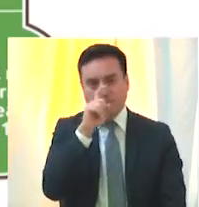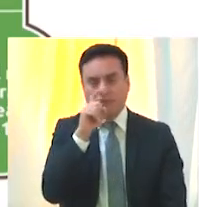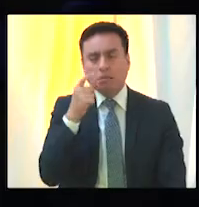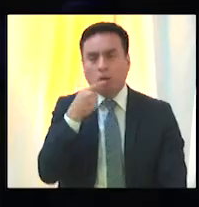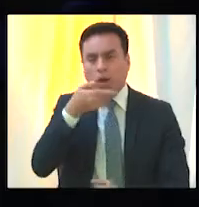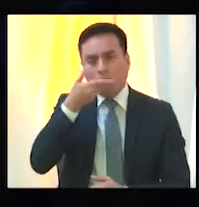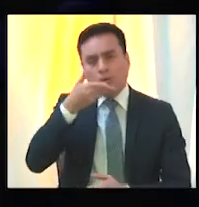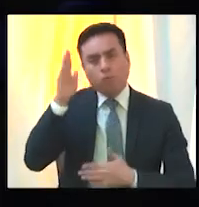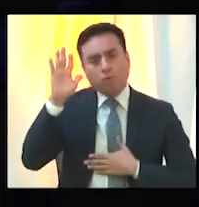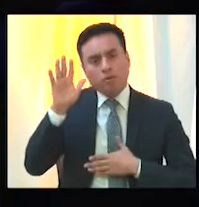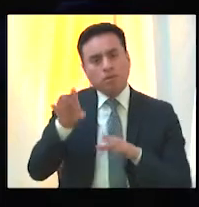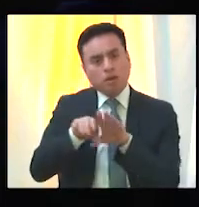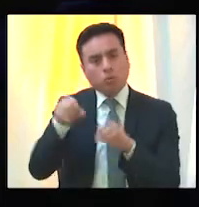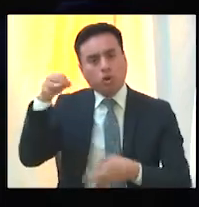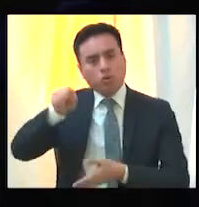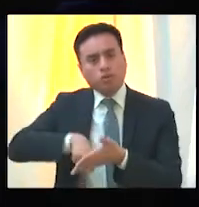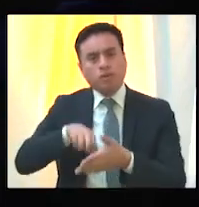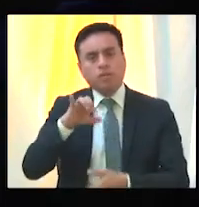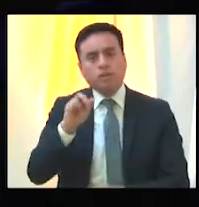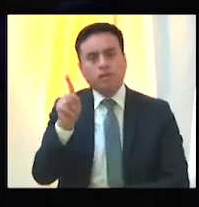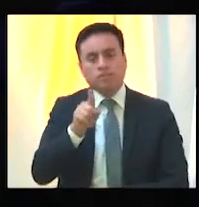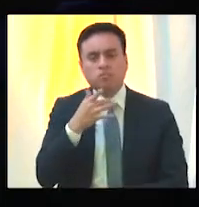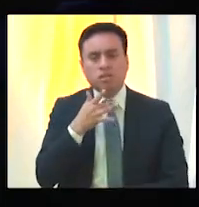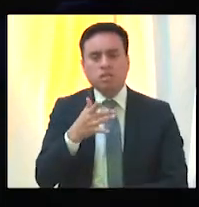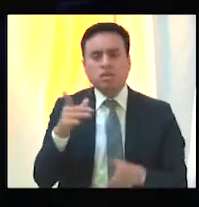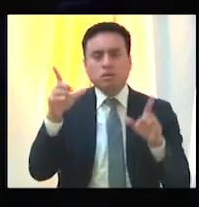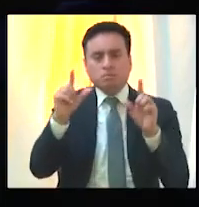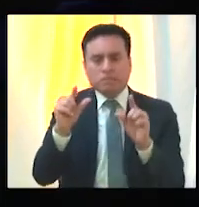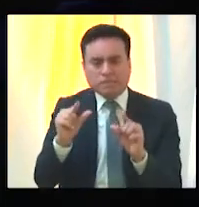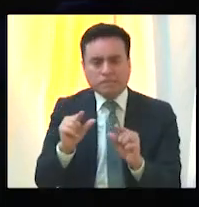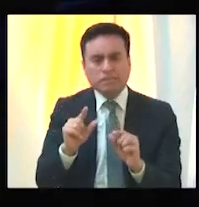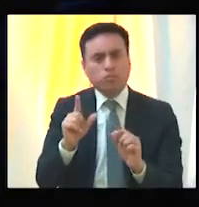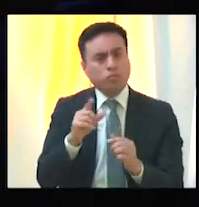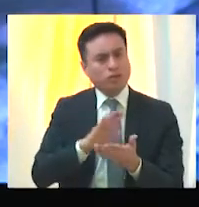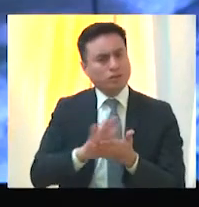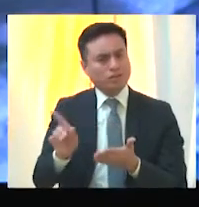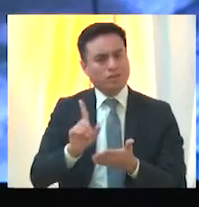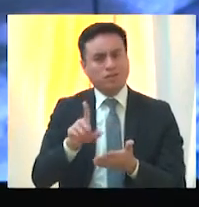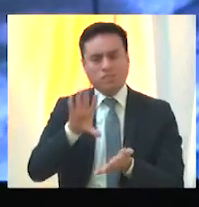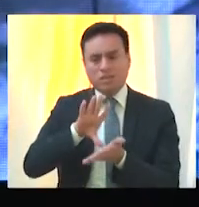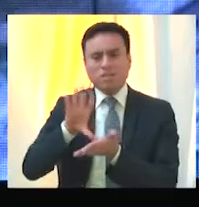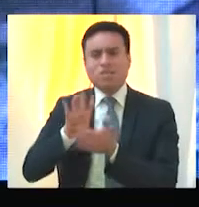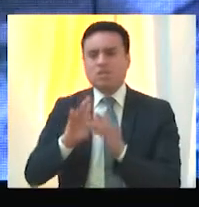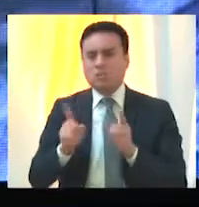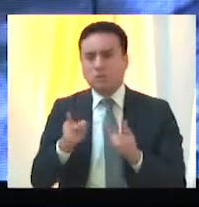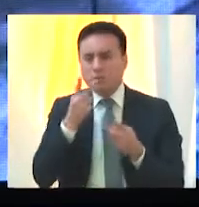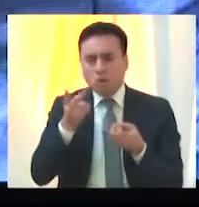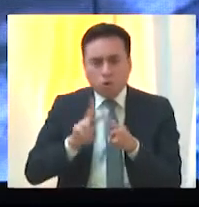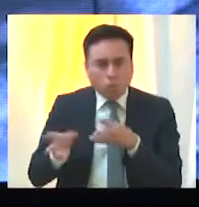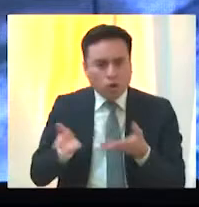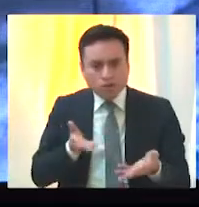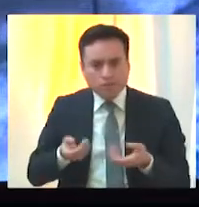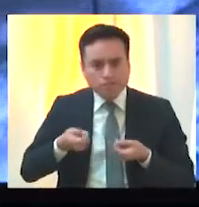se promete en el Acuerdo de París. Y eso porque mitigar no es gratis y los países evidentemente tienen que ir viendo cómo lo van